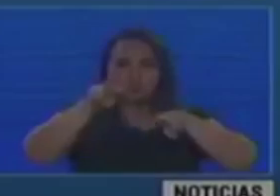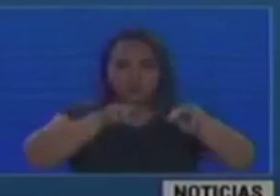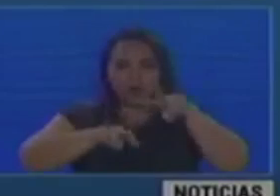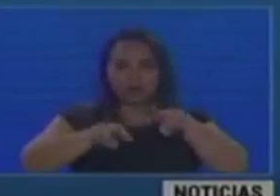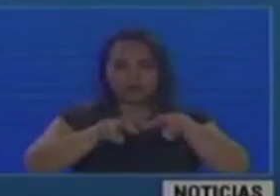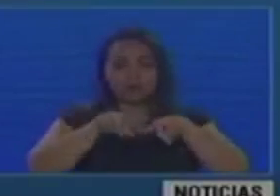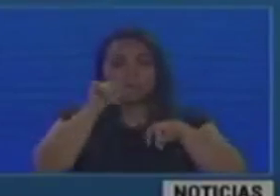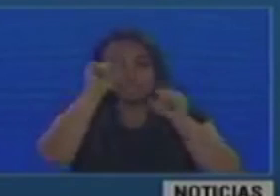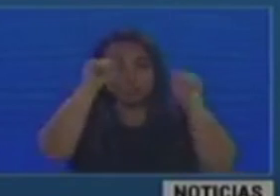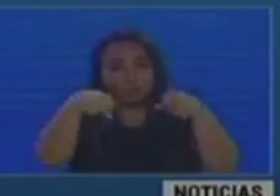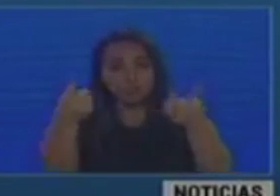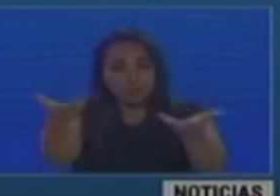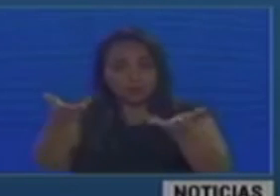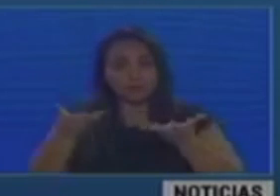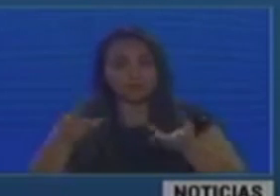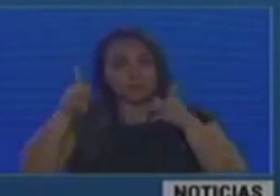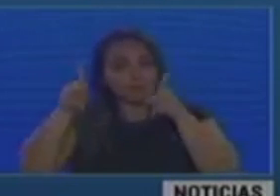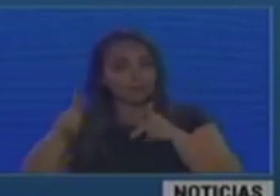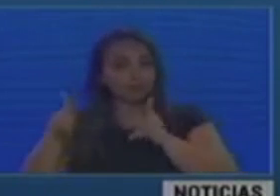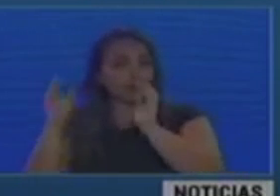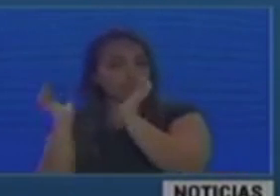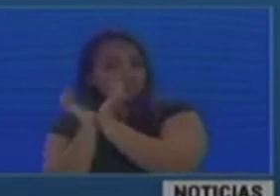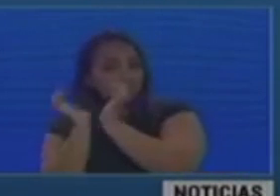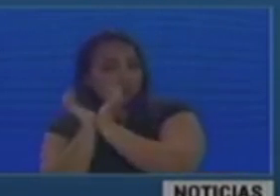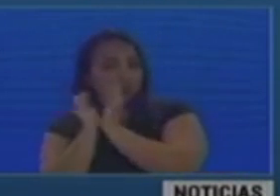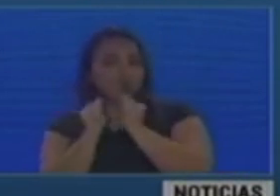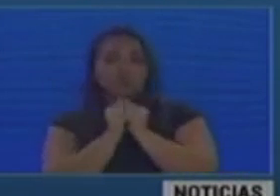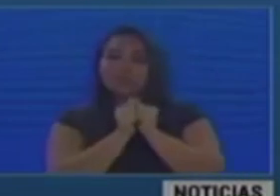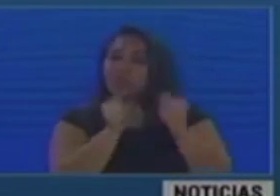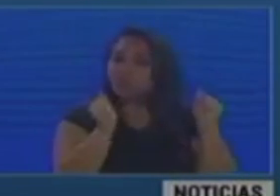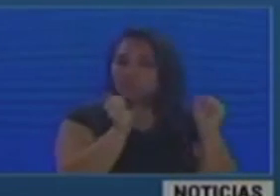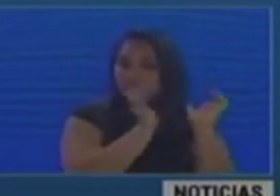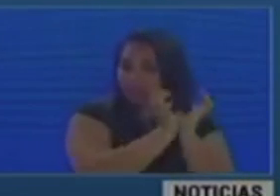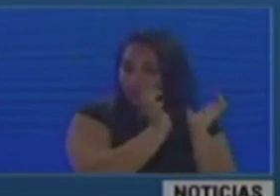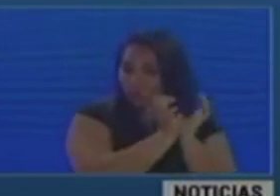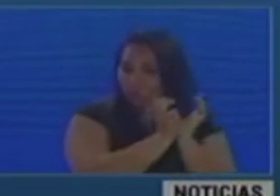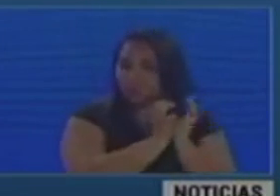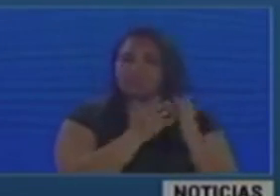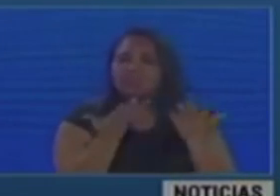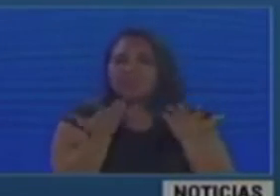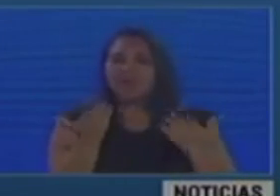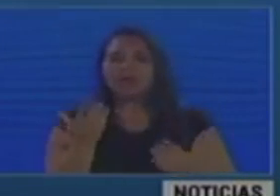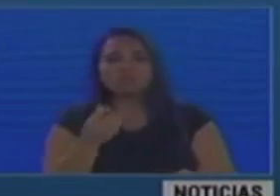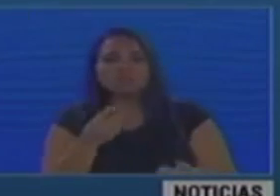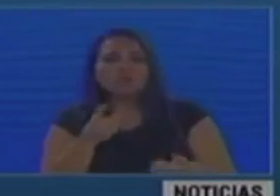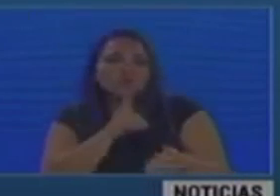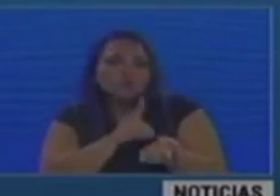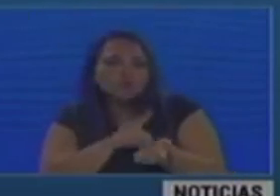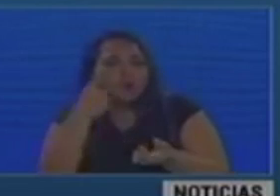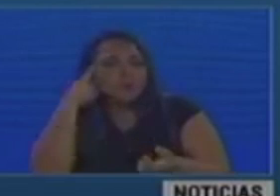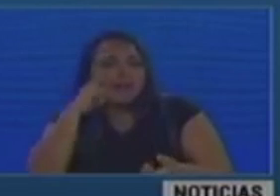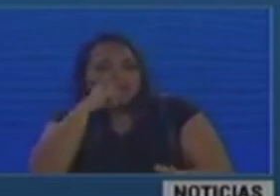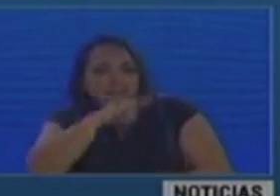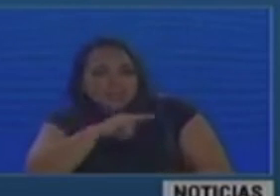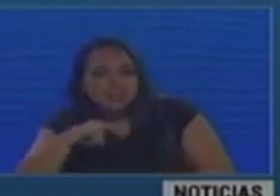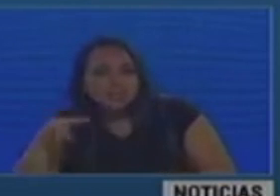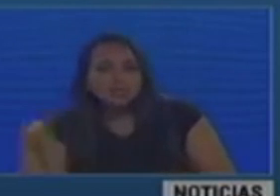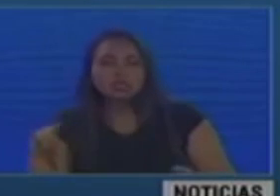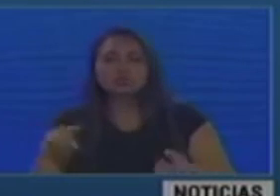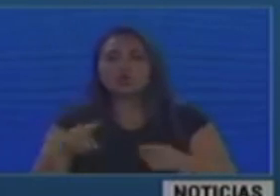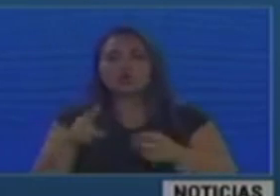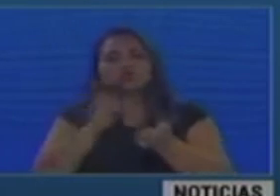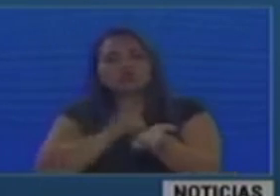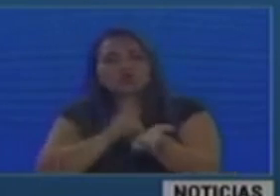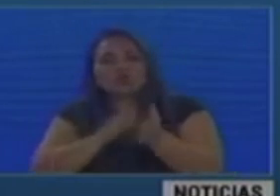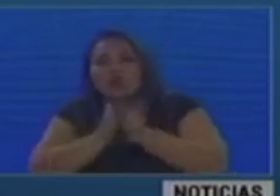pacientes asegurados y no asegurados en consultas de medicina general, pediatría, medicina interna, psiquiatría, psicología